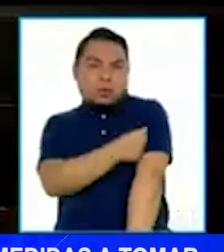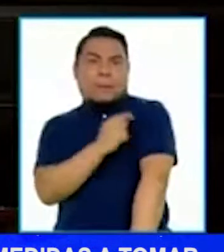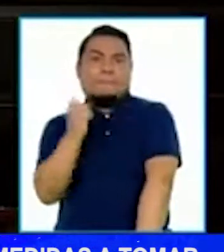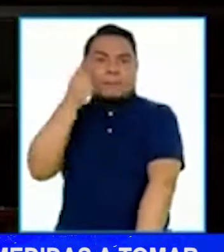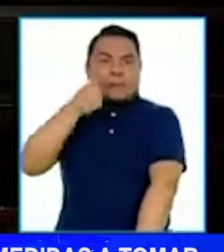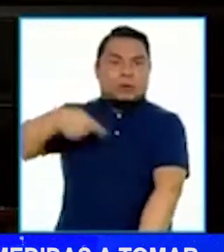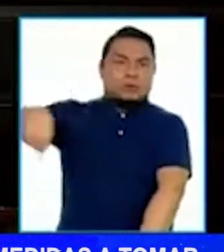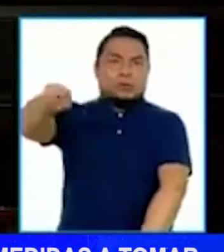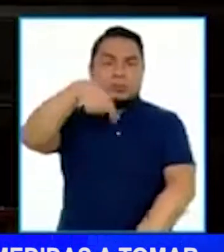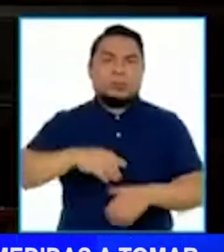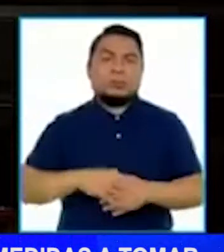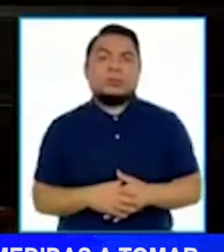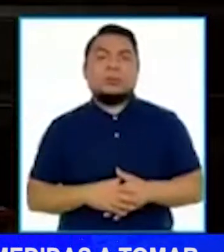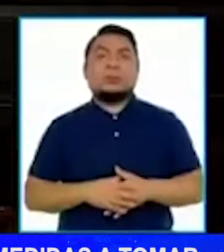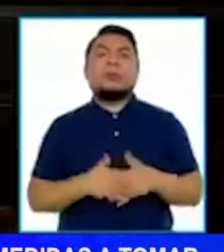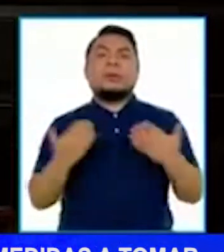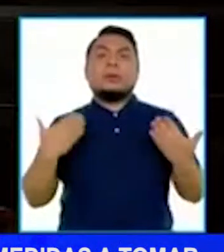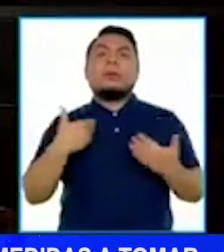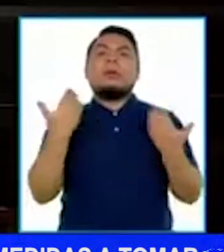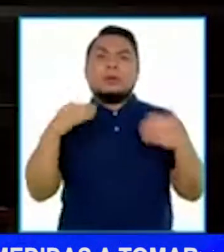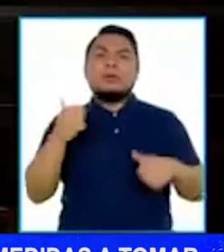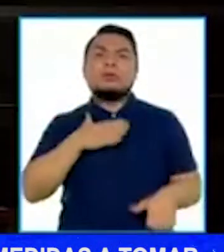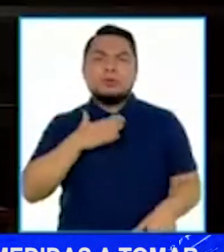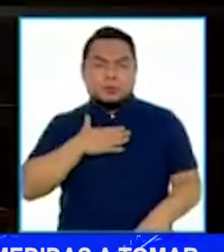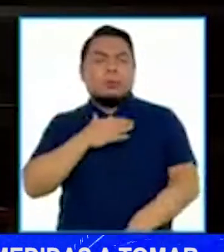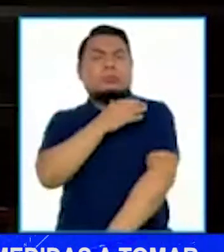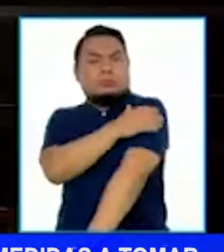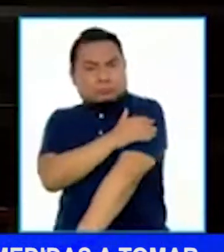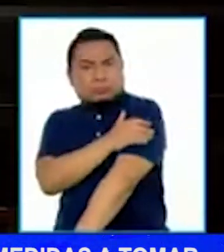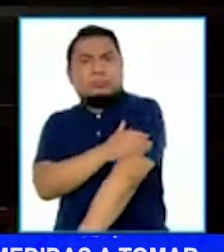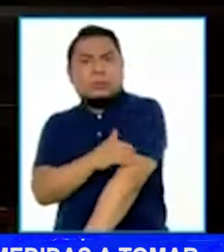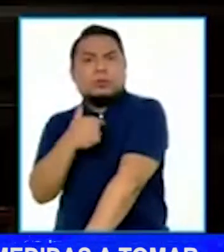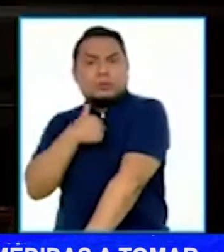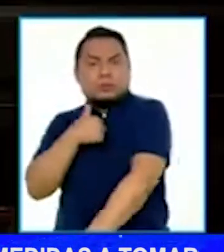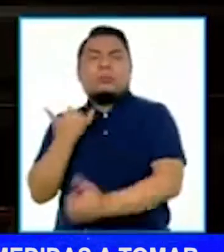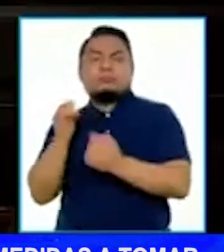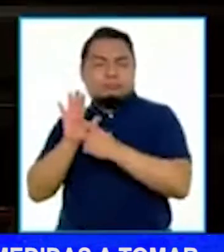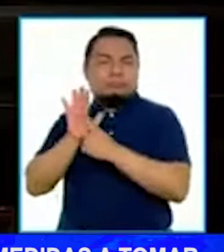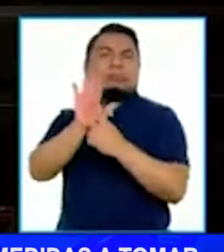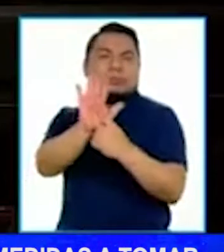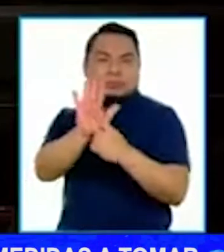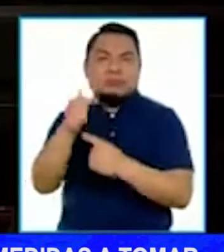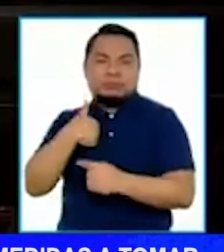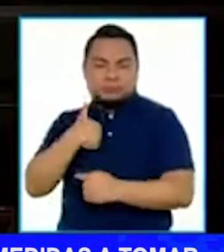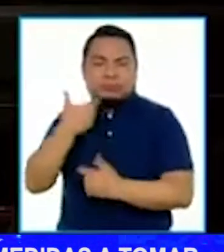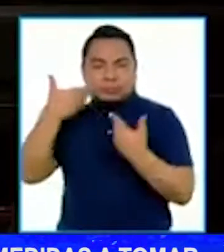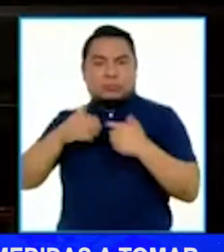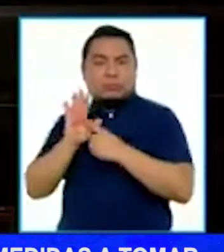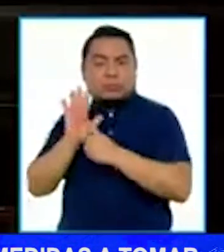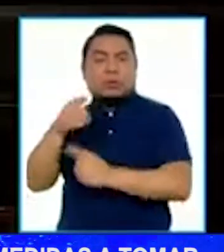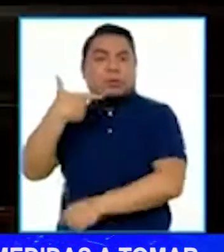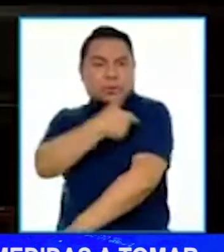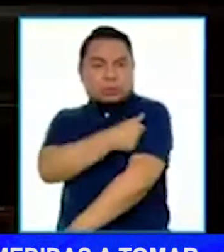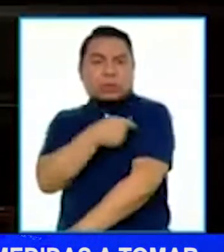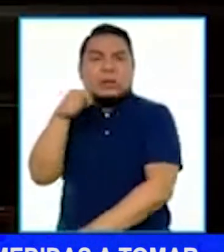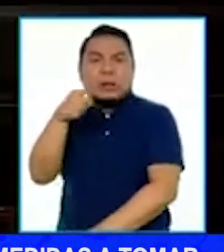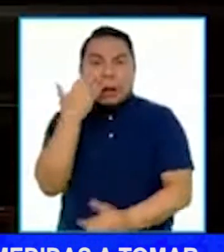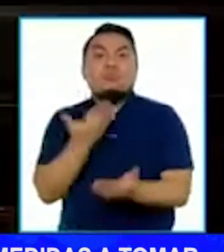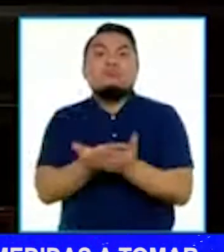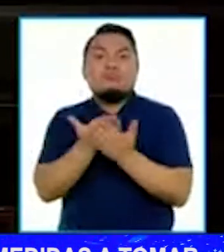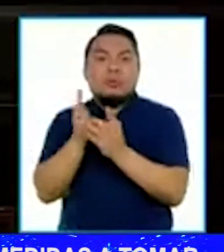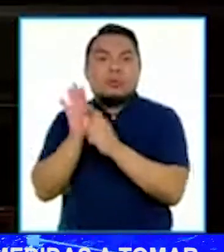las jornadas de vacunación. Voy a poner el hombro para mostrarles que la vacuna es la